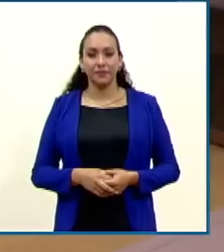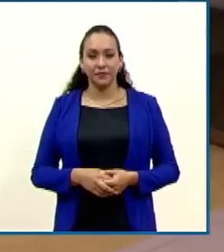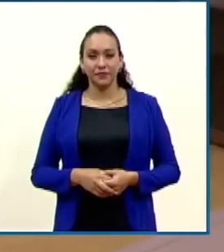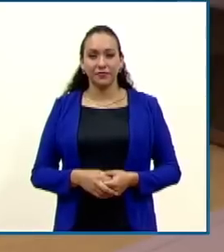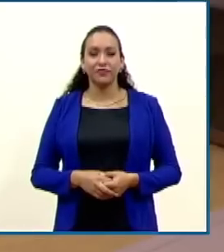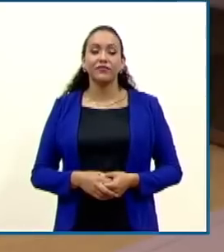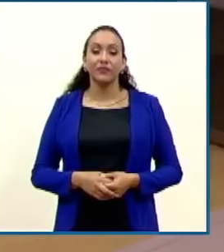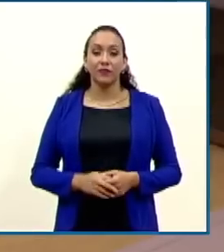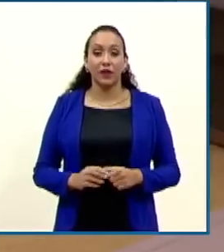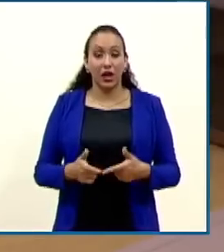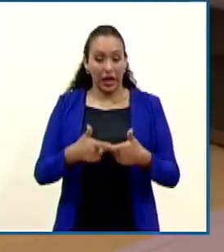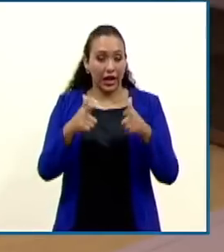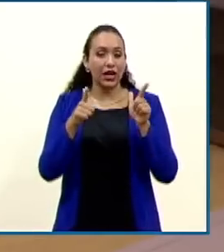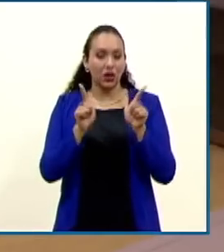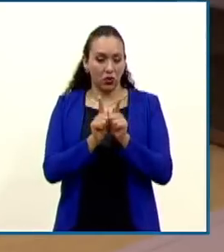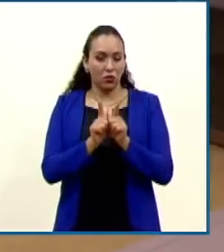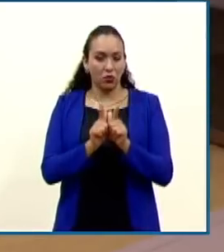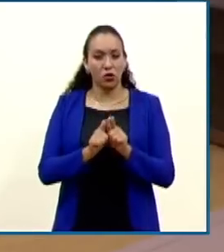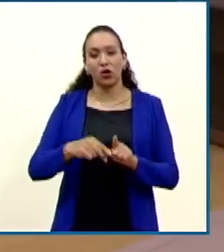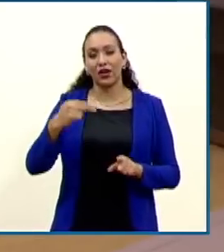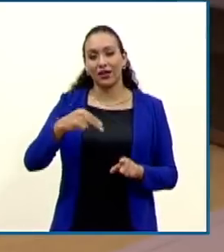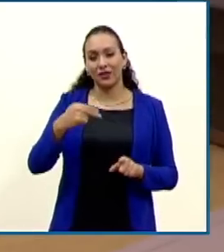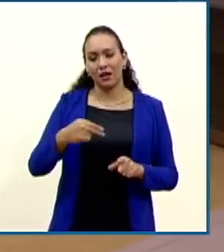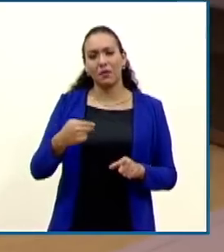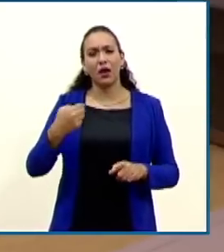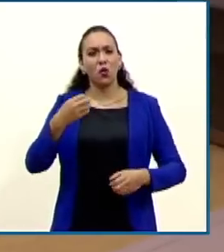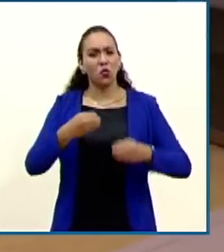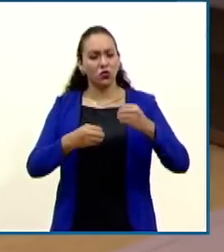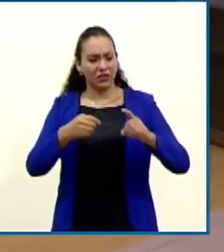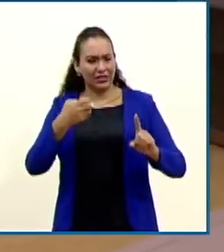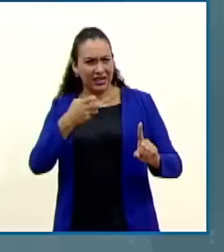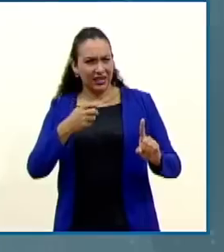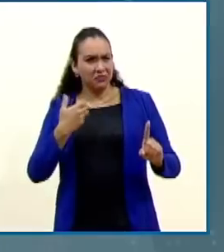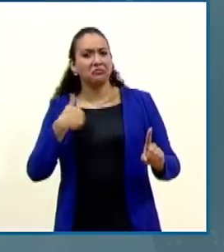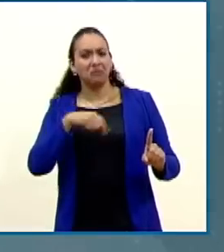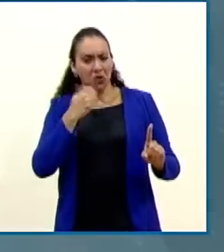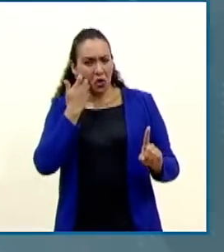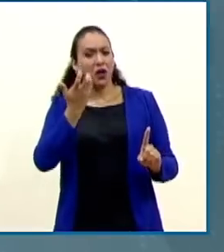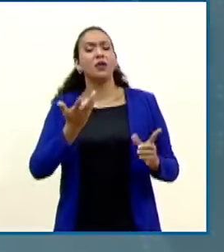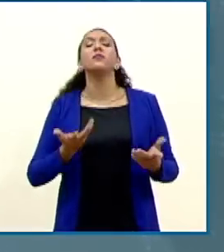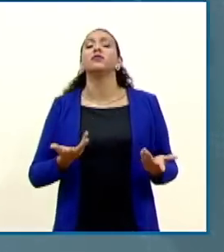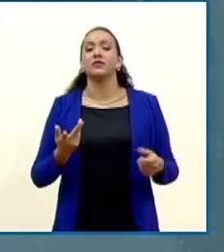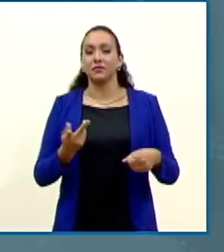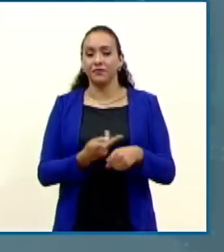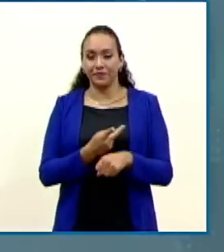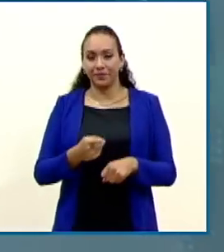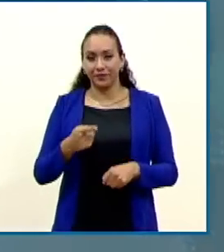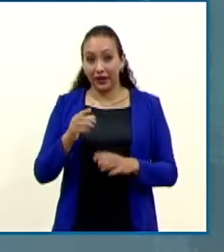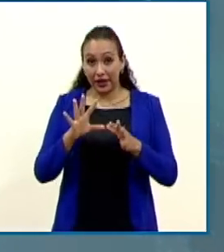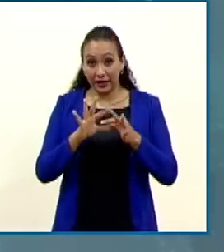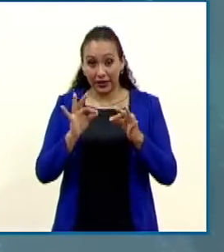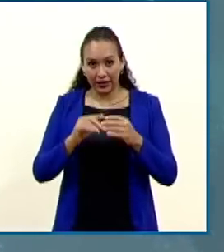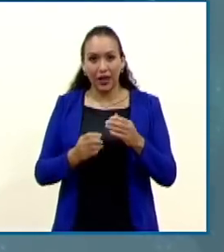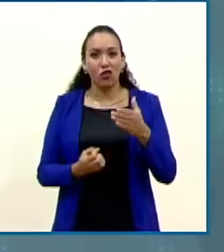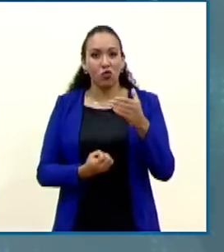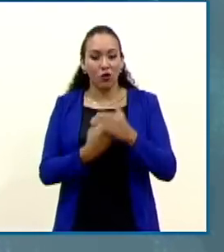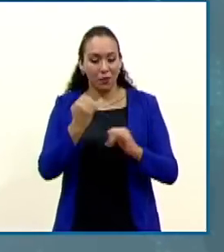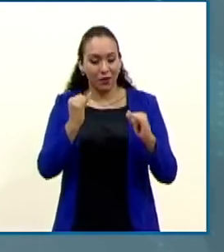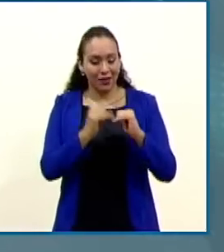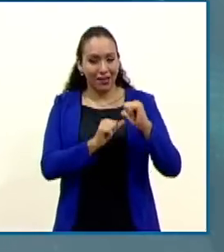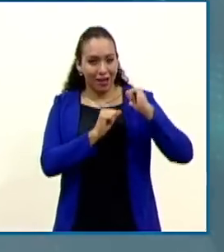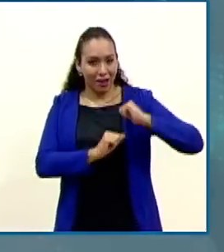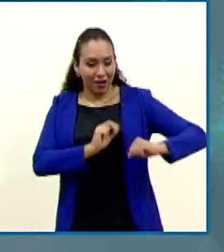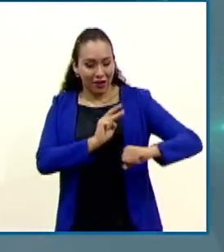Y el colectivo La Justicia que Queremos explicó que el problema con el Tribunal de Disciplina Judicial es que tendrá demasiado